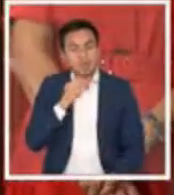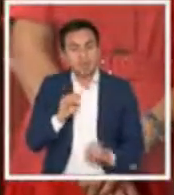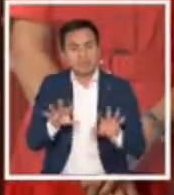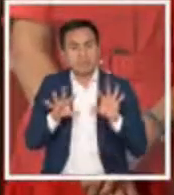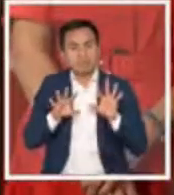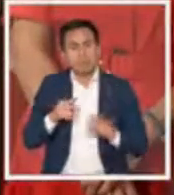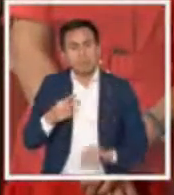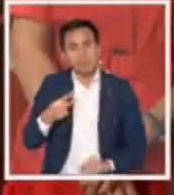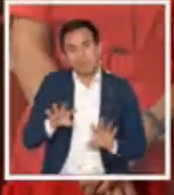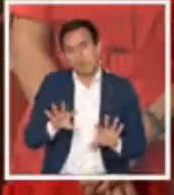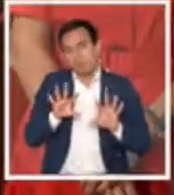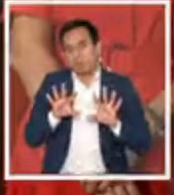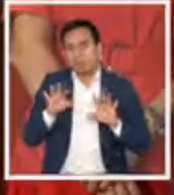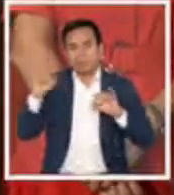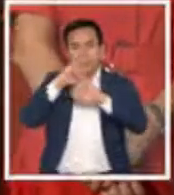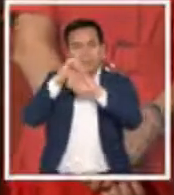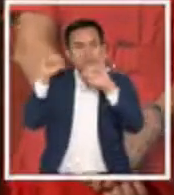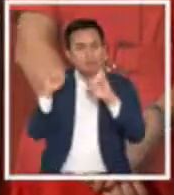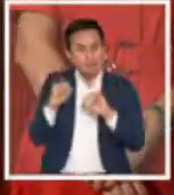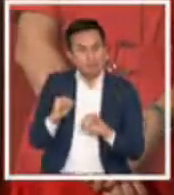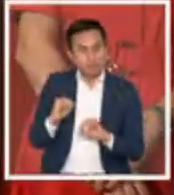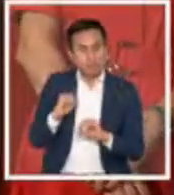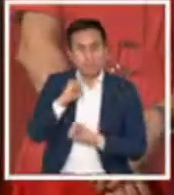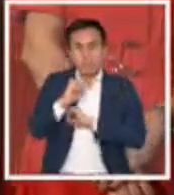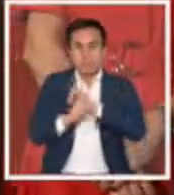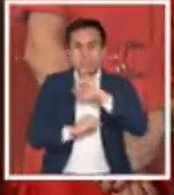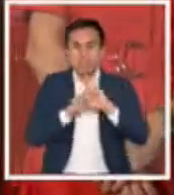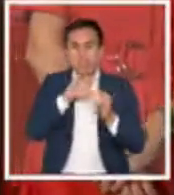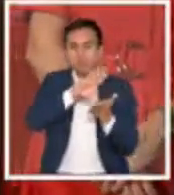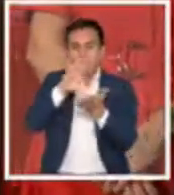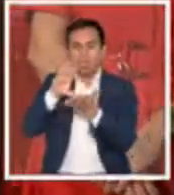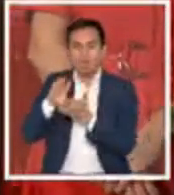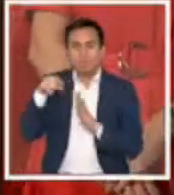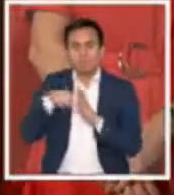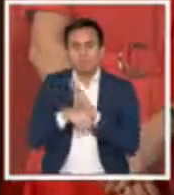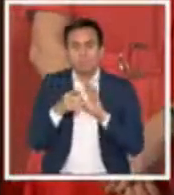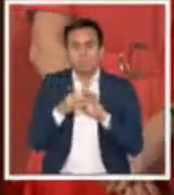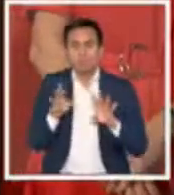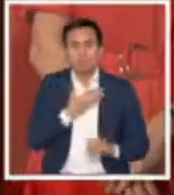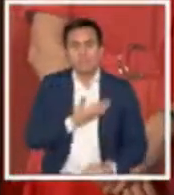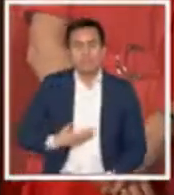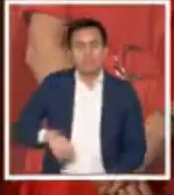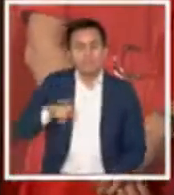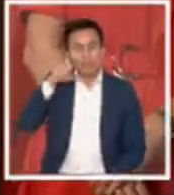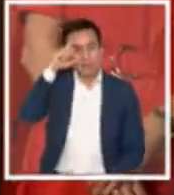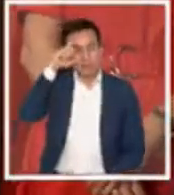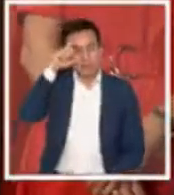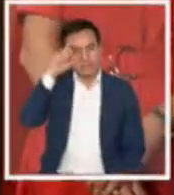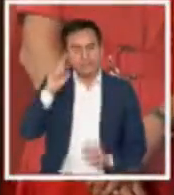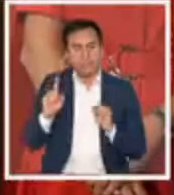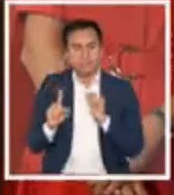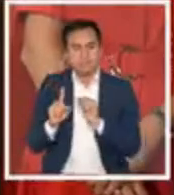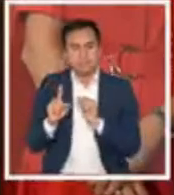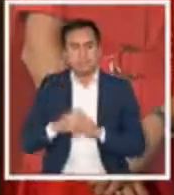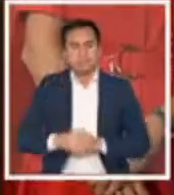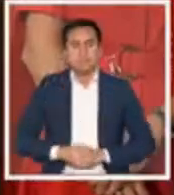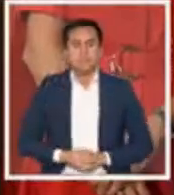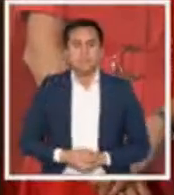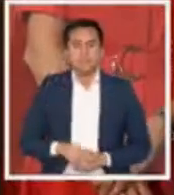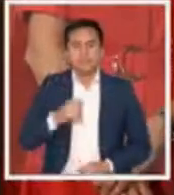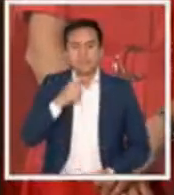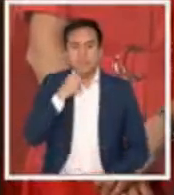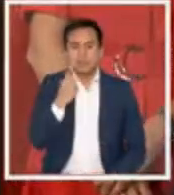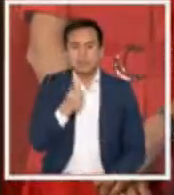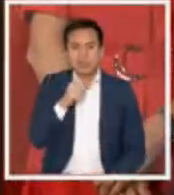destacamos, valoramos la figura internacional profundamente democrática del presidente Allende, que se